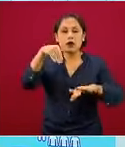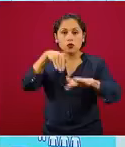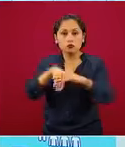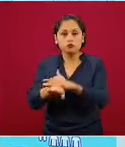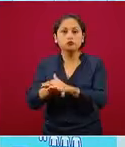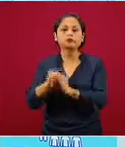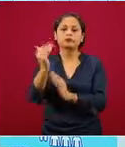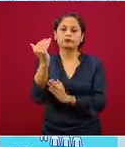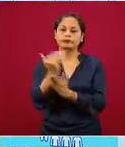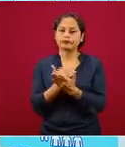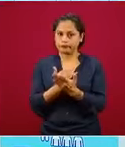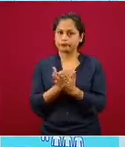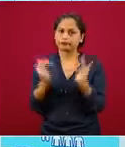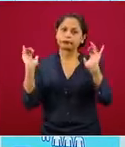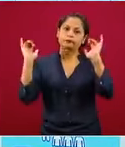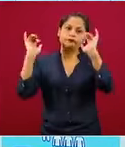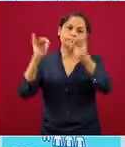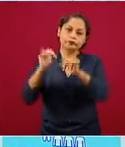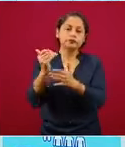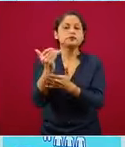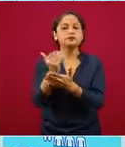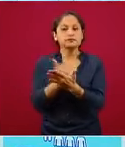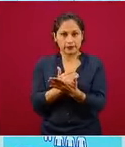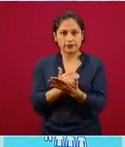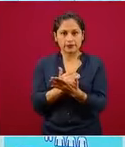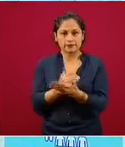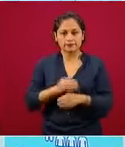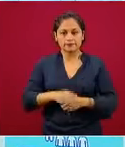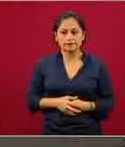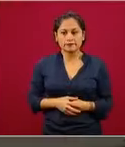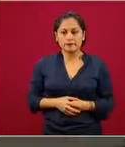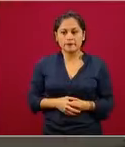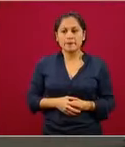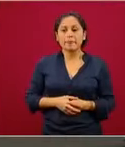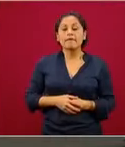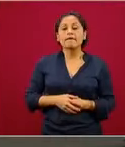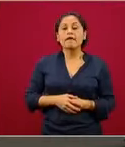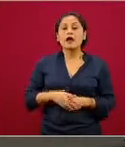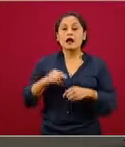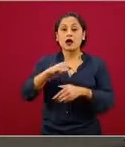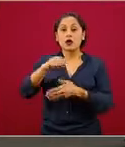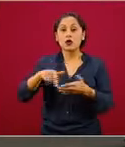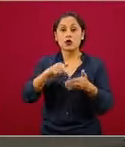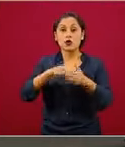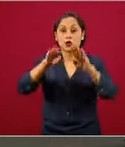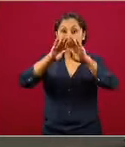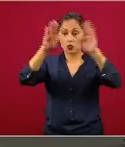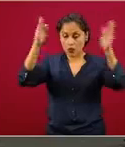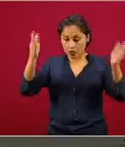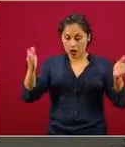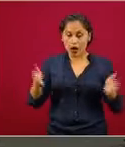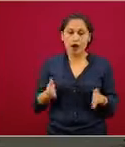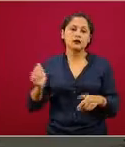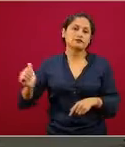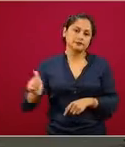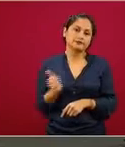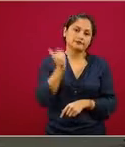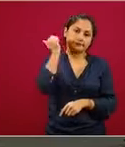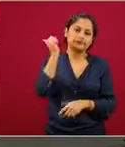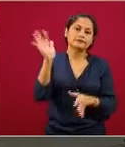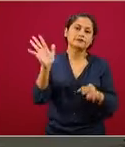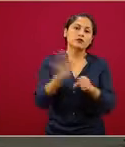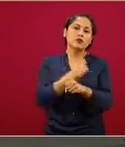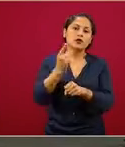abierto, el aforo en el espacio cerrado. Y en el espacio cerrado tenemos una ventaja, el aforo está formal y legalmente